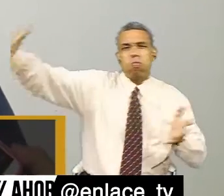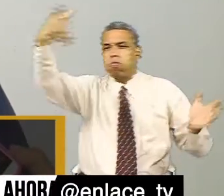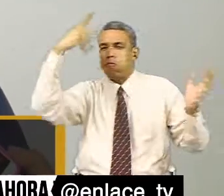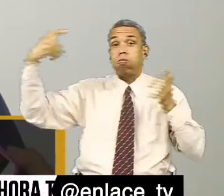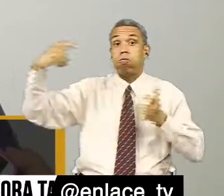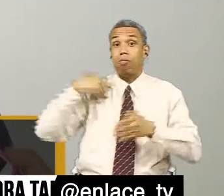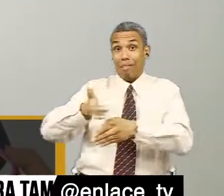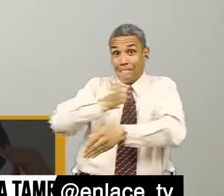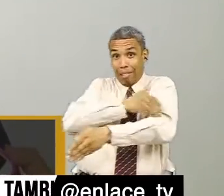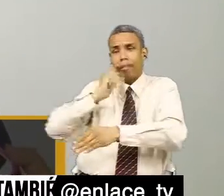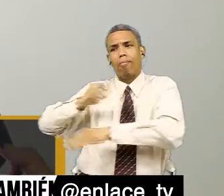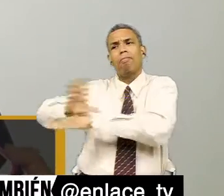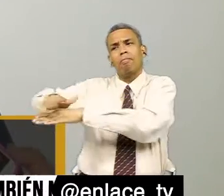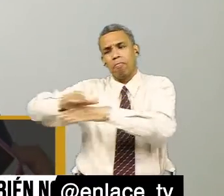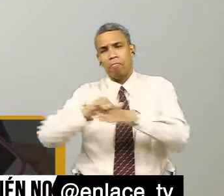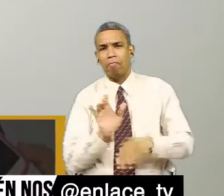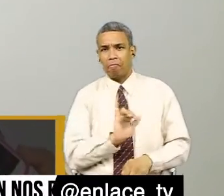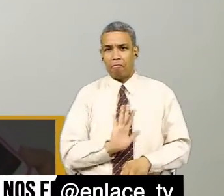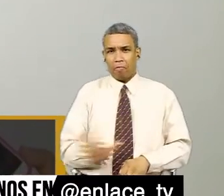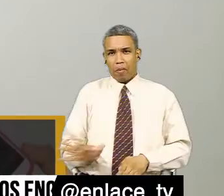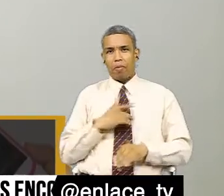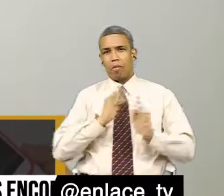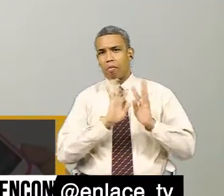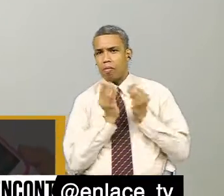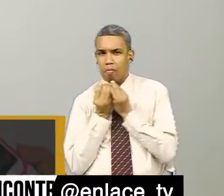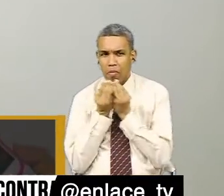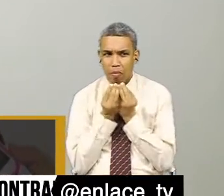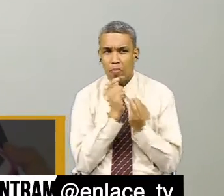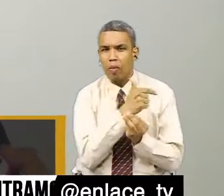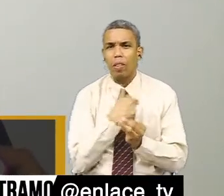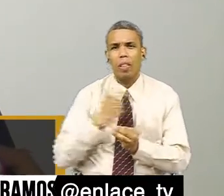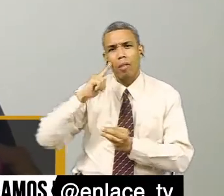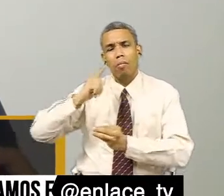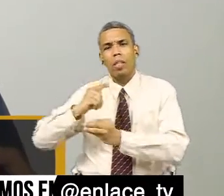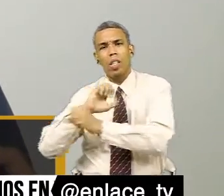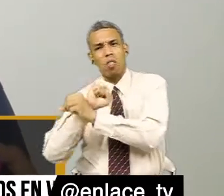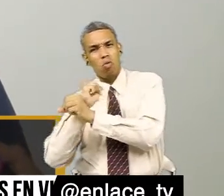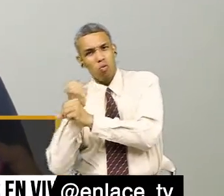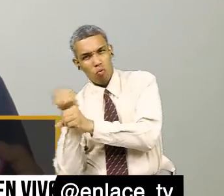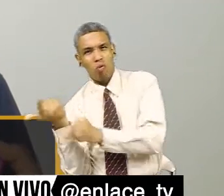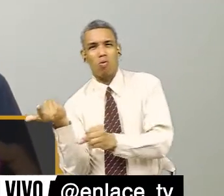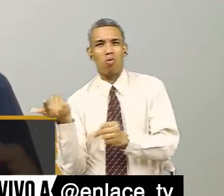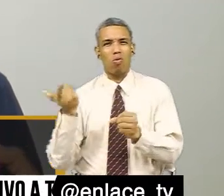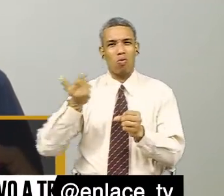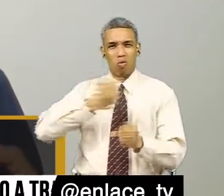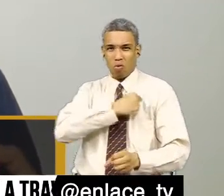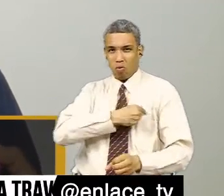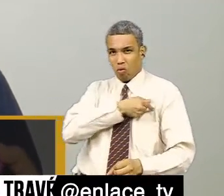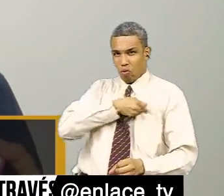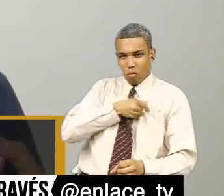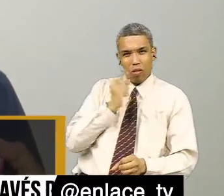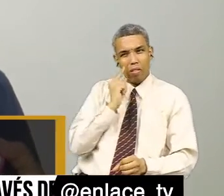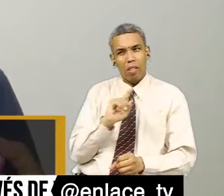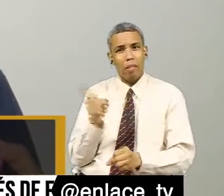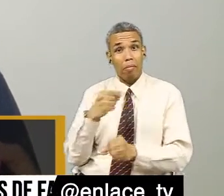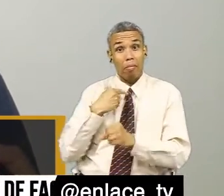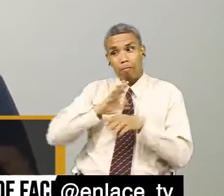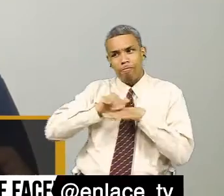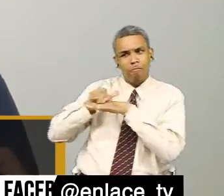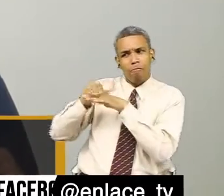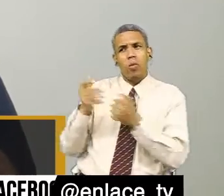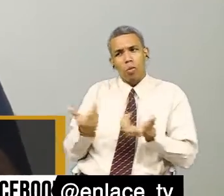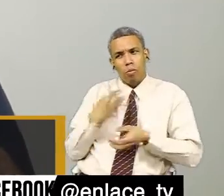gente. Y en el Consejo Municipal estamos trabajando con las entidades privadas y organismos de socorro para brindarle los elementos de prevención y de atención frente a